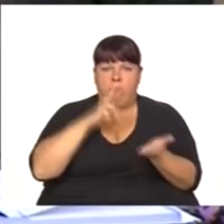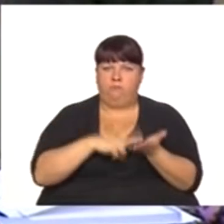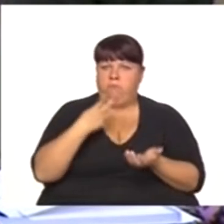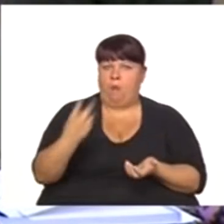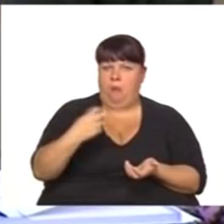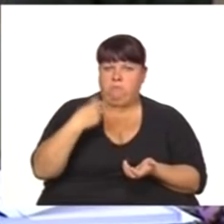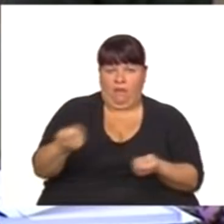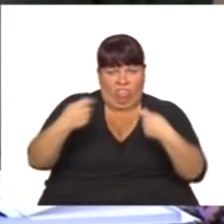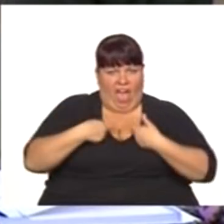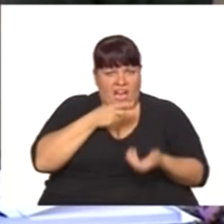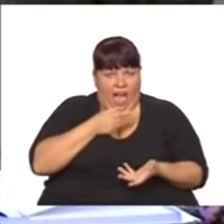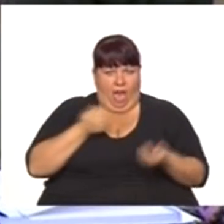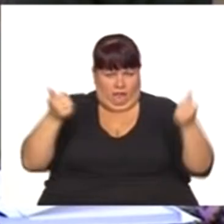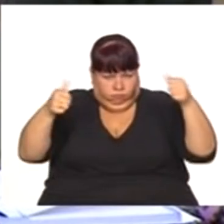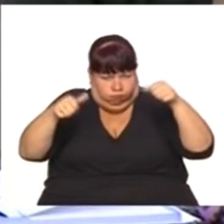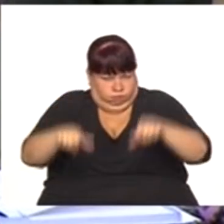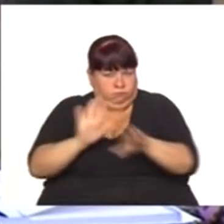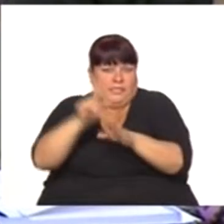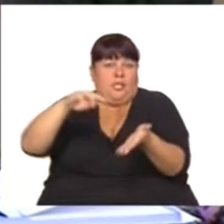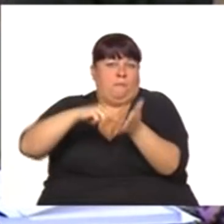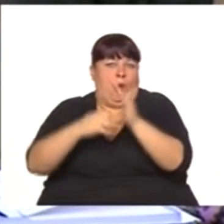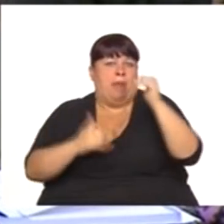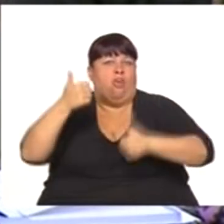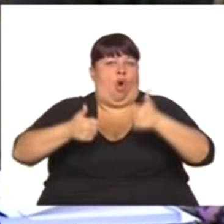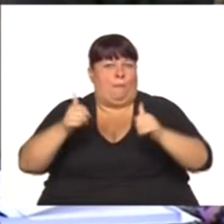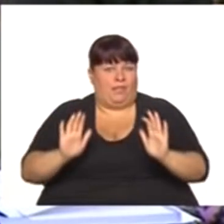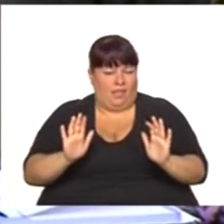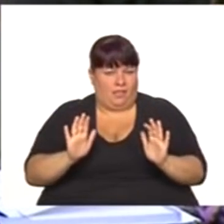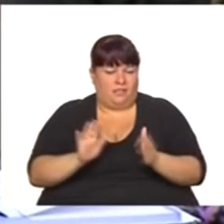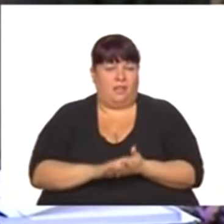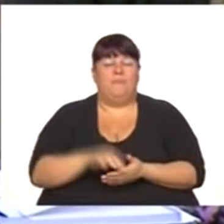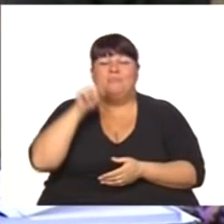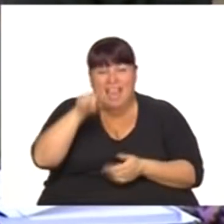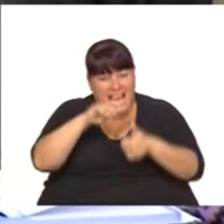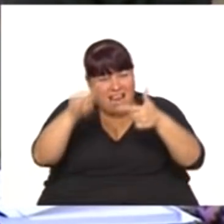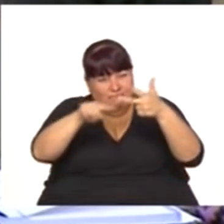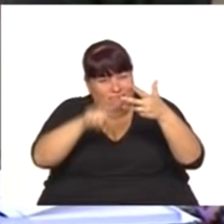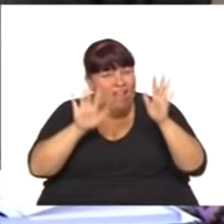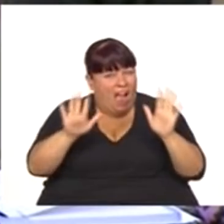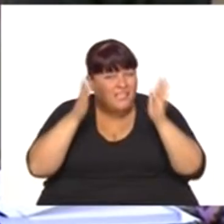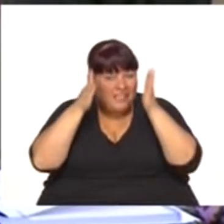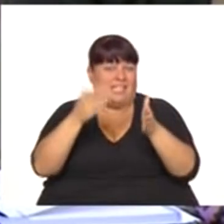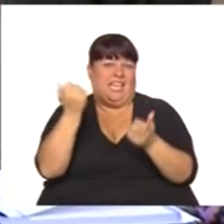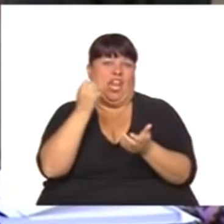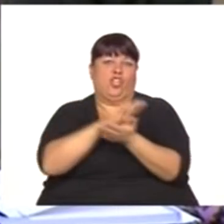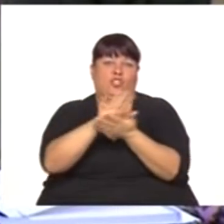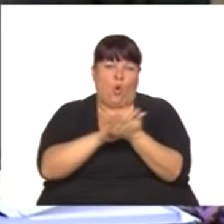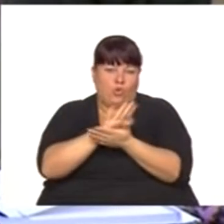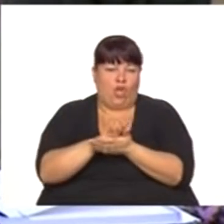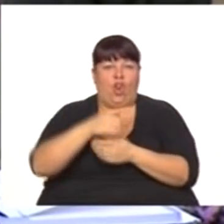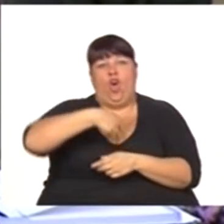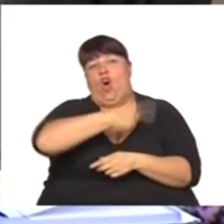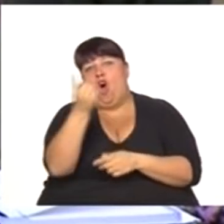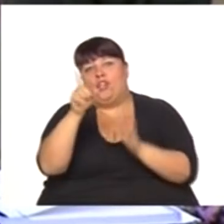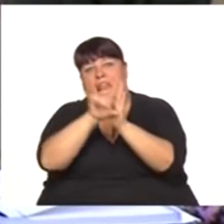impuestos y nos da menos cosas y tiene un déficit y entonces se llama problema de competitividad. Estas son las cosas que está apuntando a resolver el resto